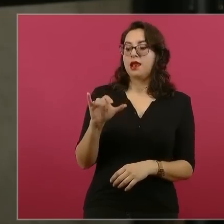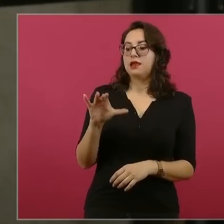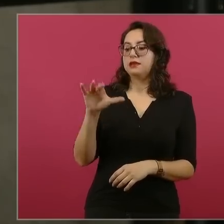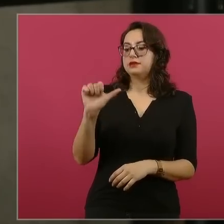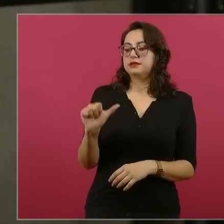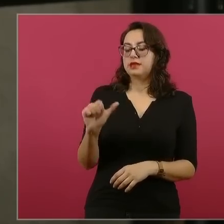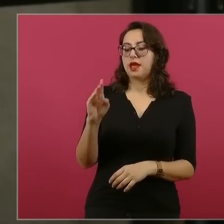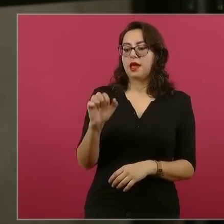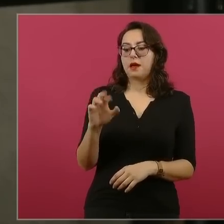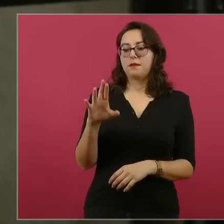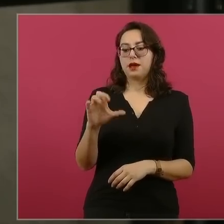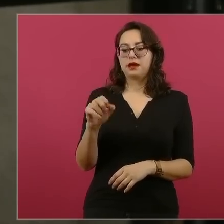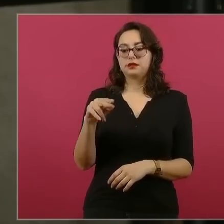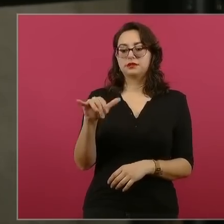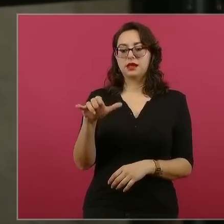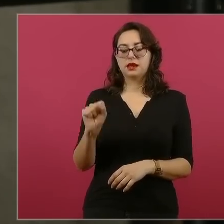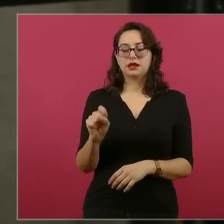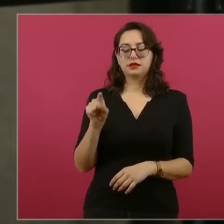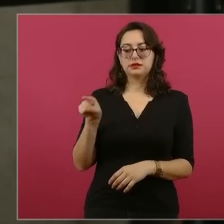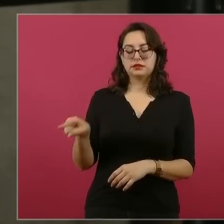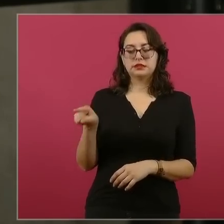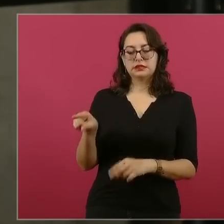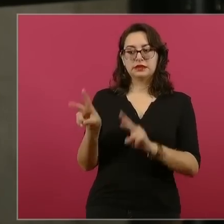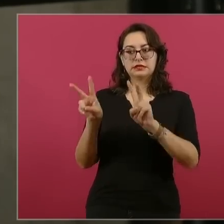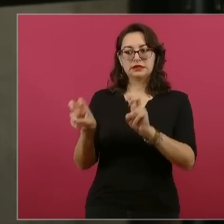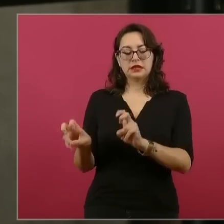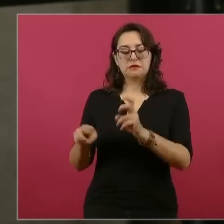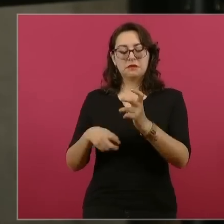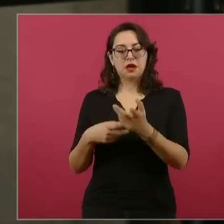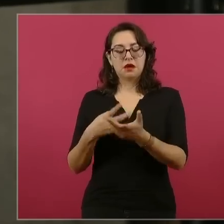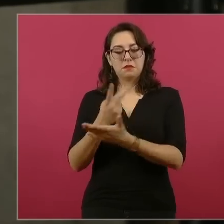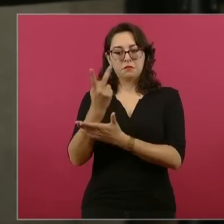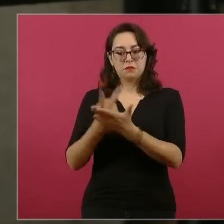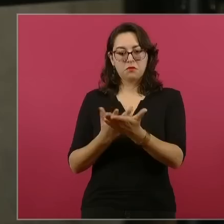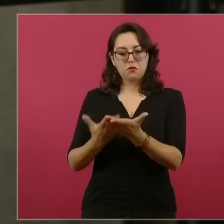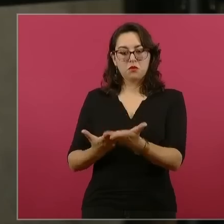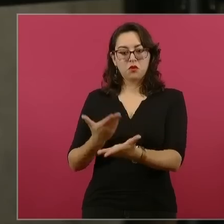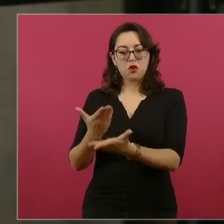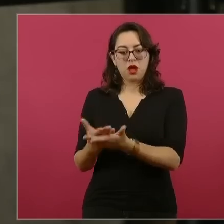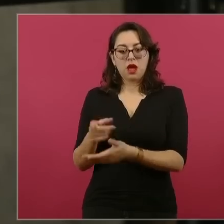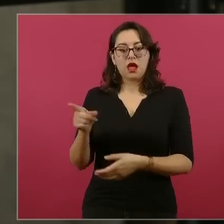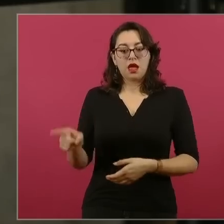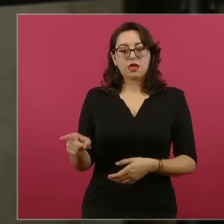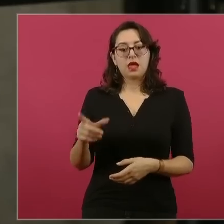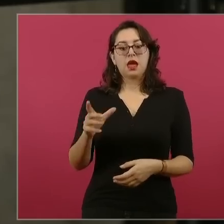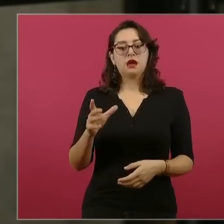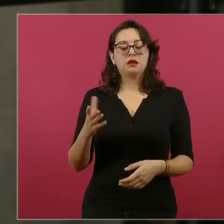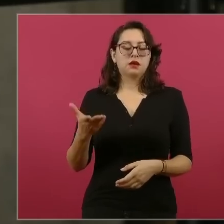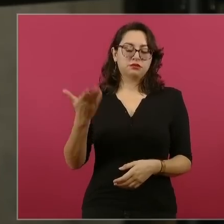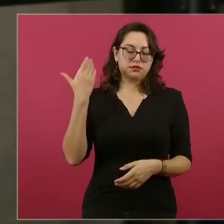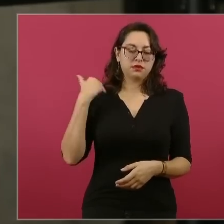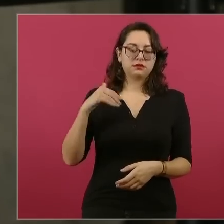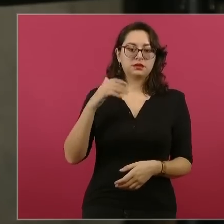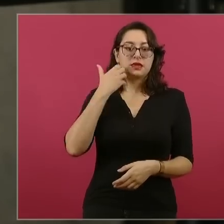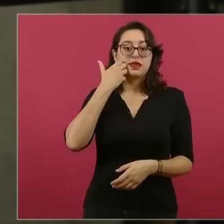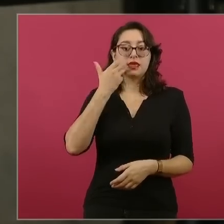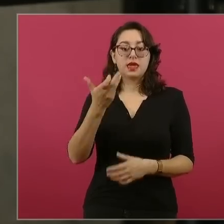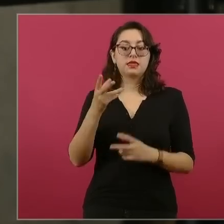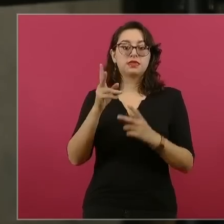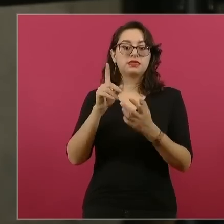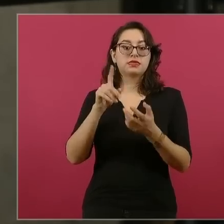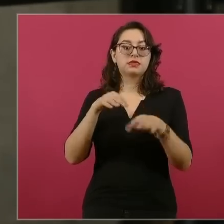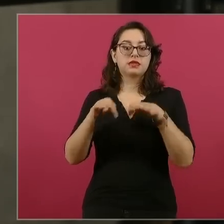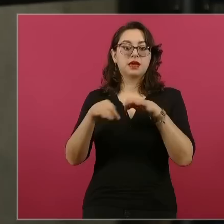bueno, política exterior que llega a ella. Hace un año ella era candidata para el Banco Interamericano de Desarrollo,